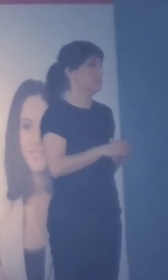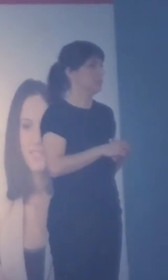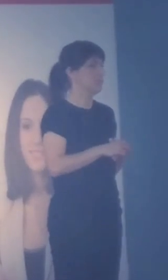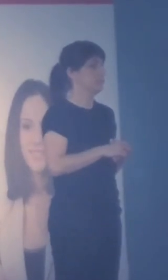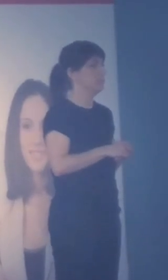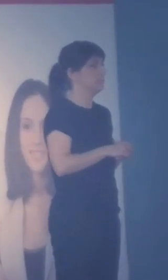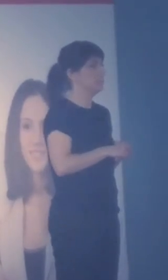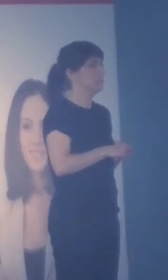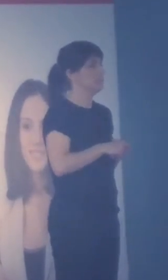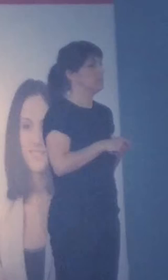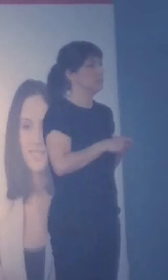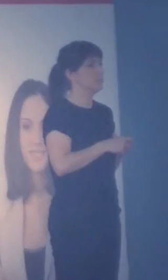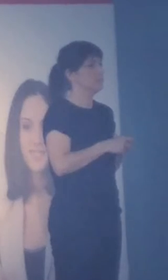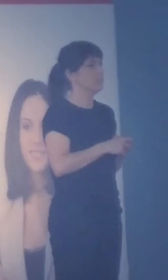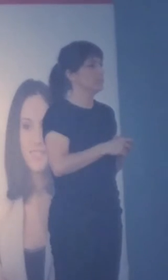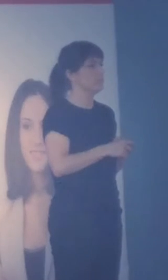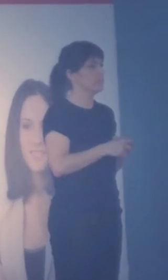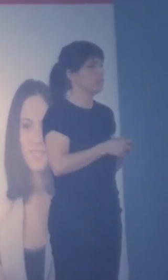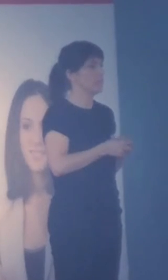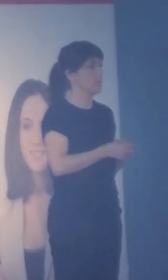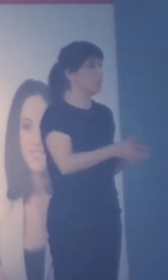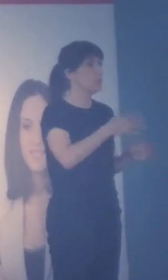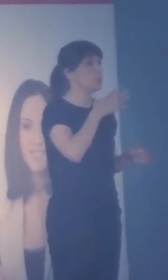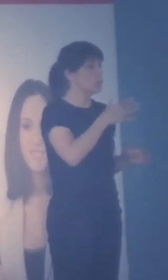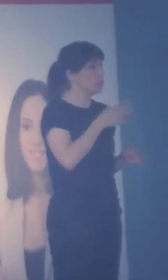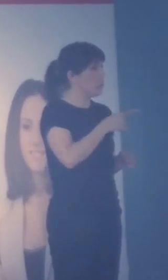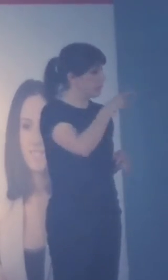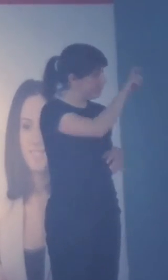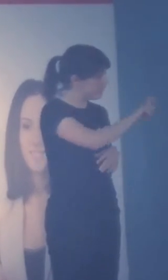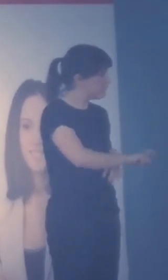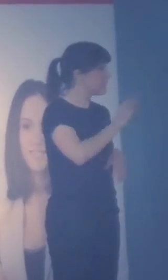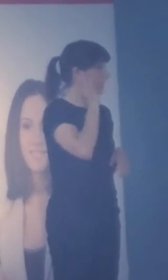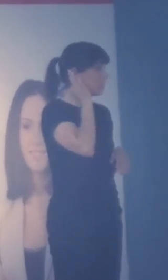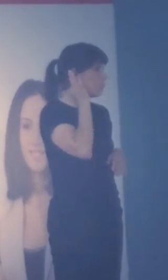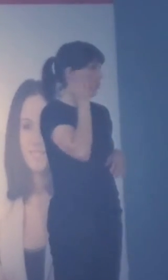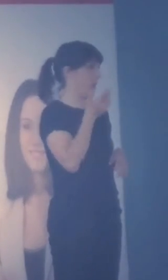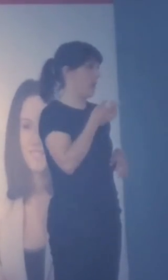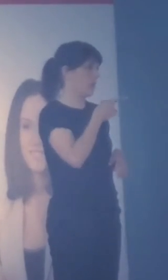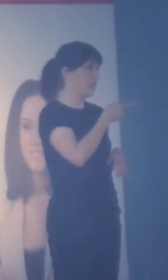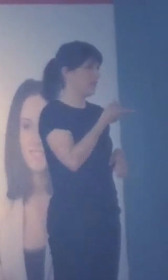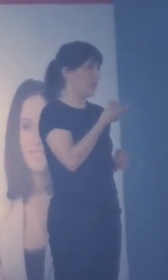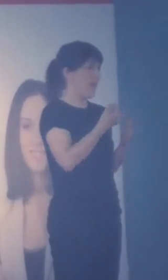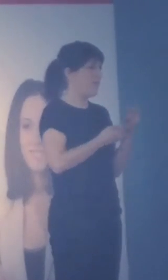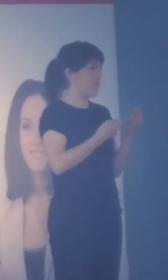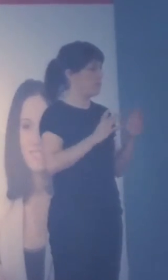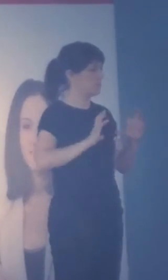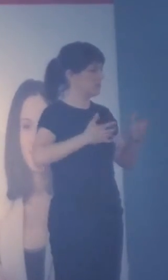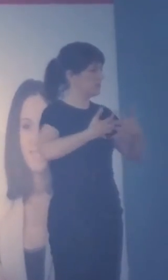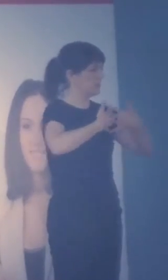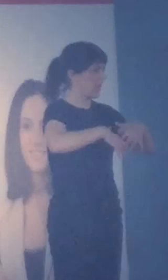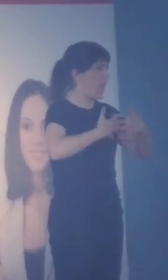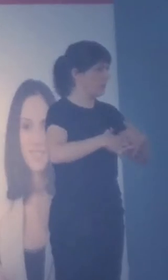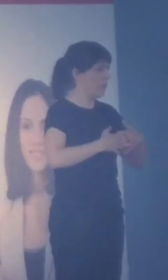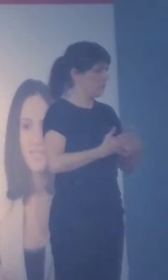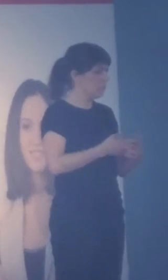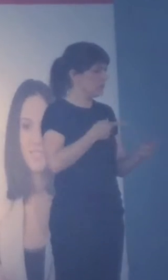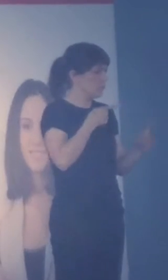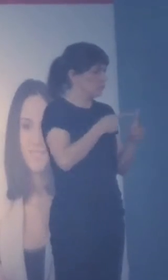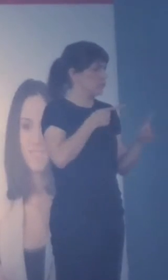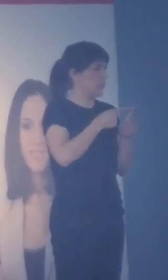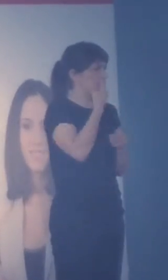concreto, porque ela é unha muller que sabe manexar un tractor ou un chintín